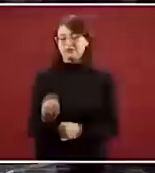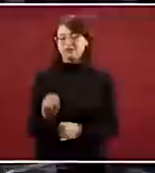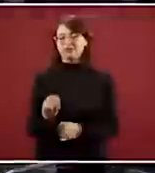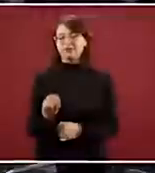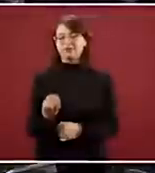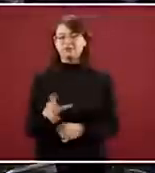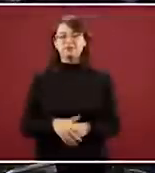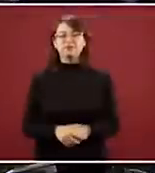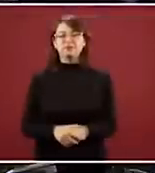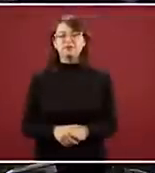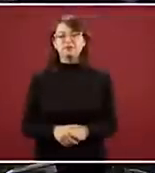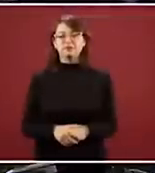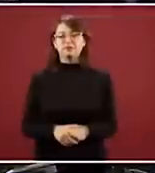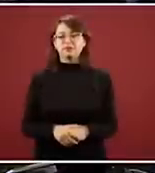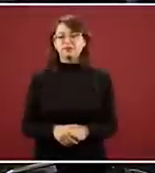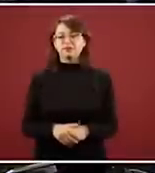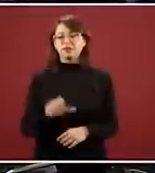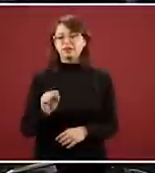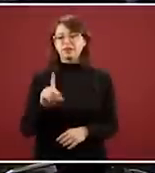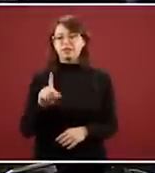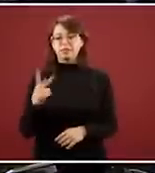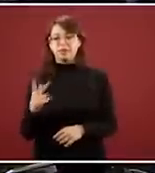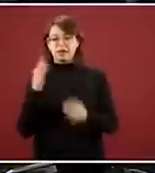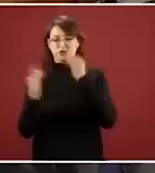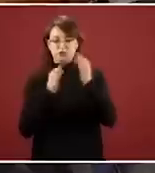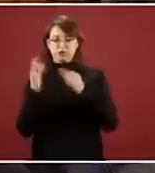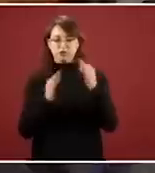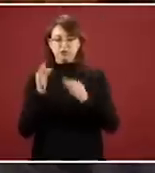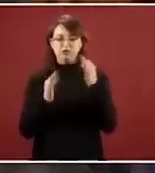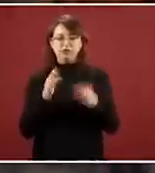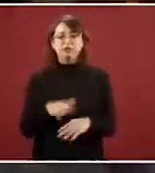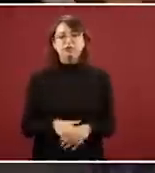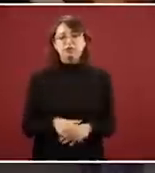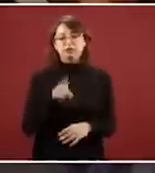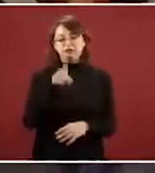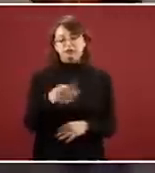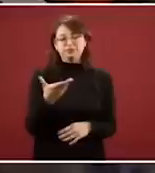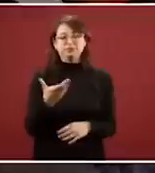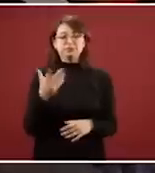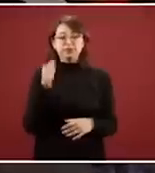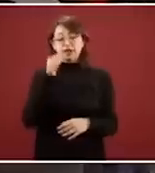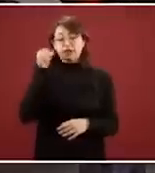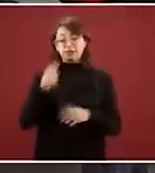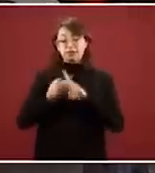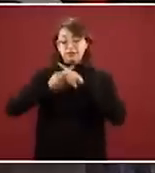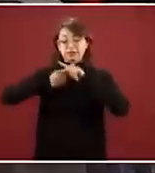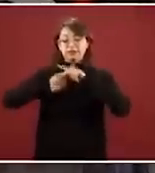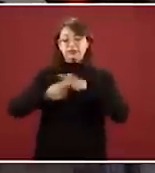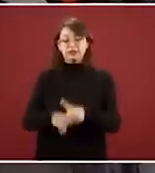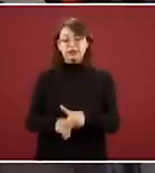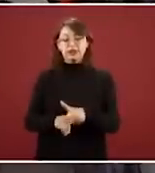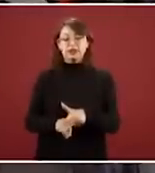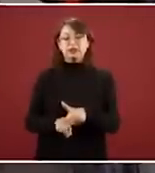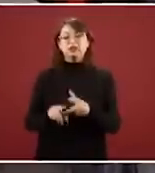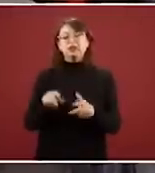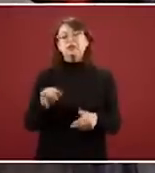entró, ayer más bien, comenzó a operar el Instituto de Salud para el Bienestar. Me parece que hay muy poca